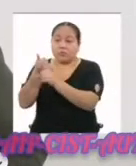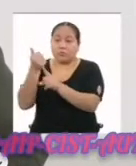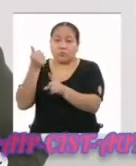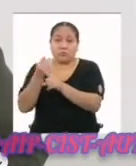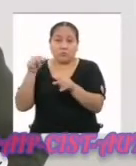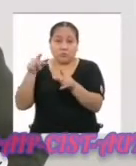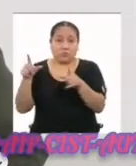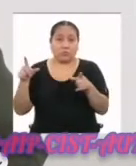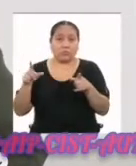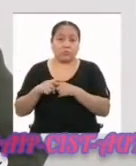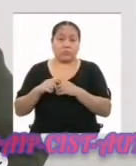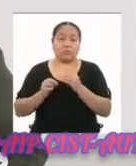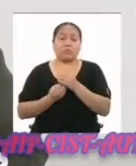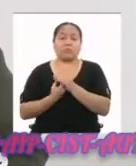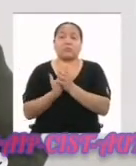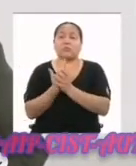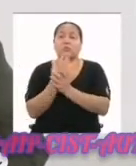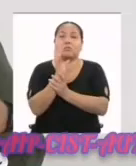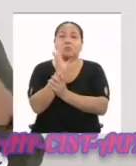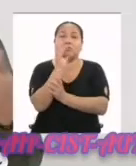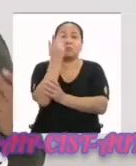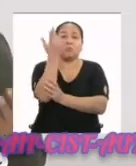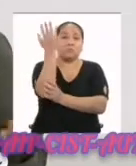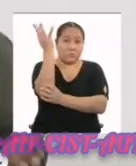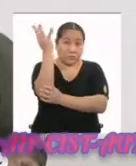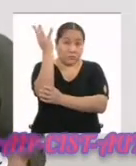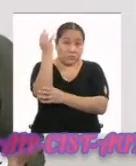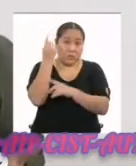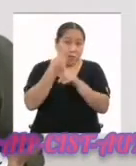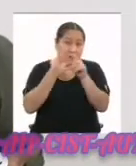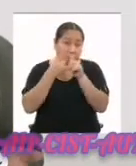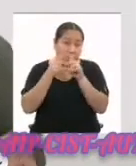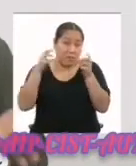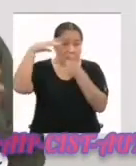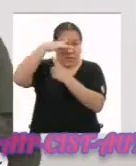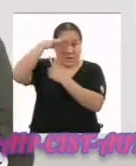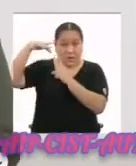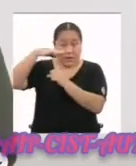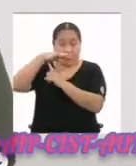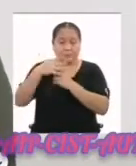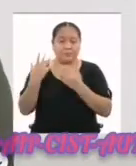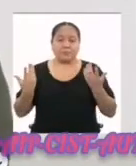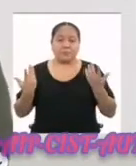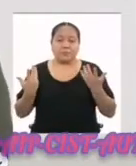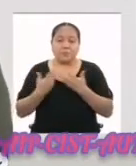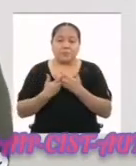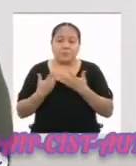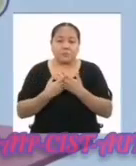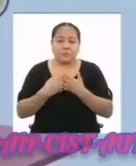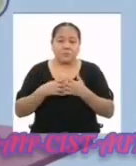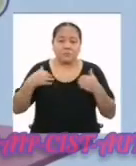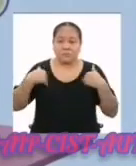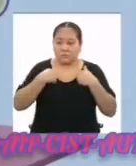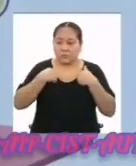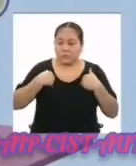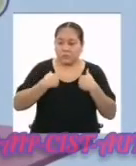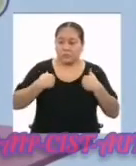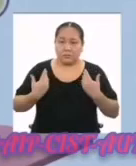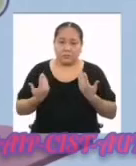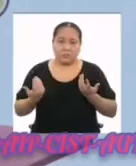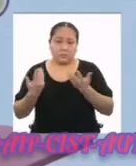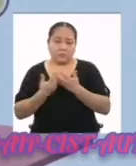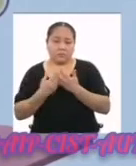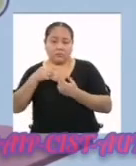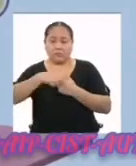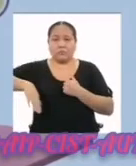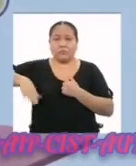crecen bajo ciertas condiciones, que conviven con los animales y con las otras plantas. Ah, claro.